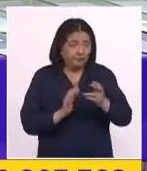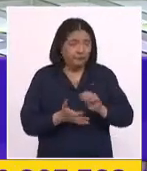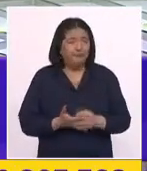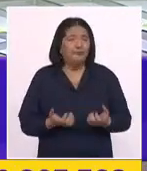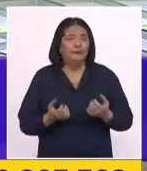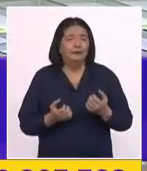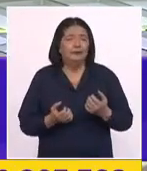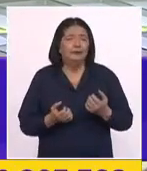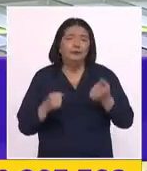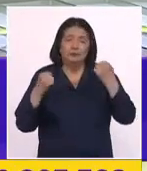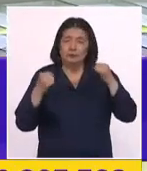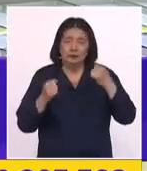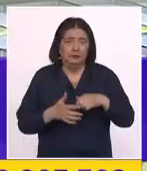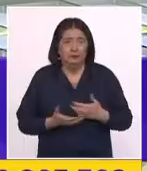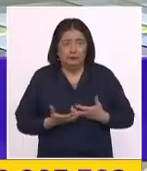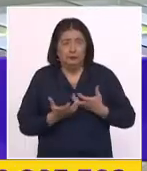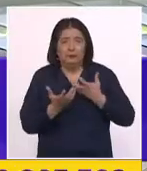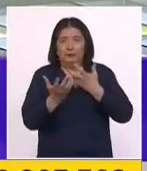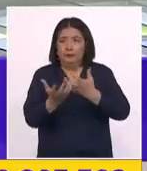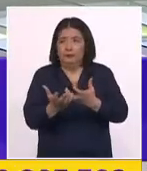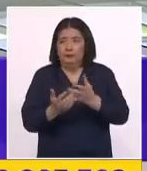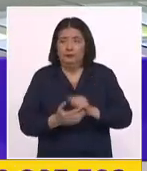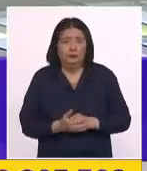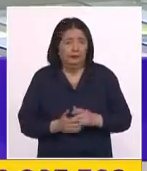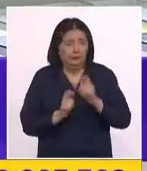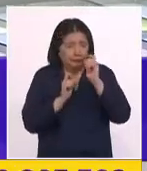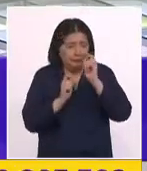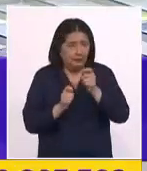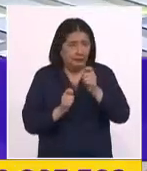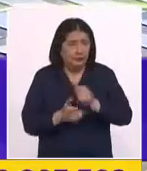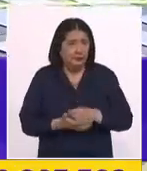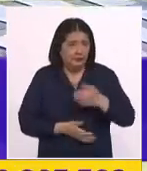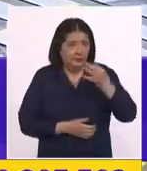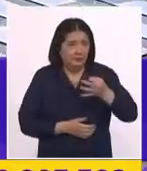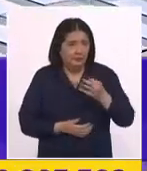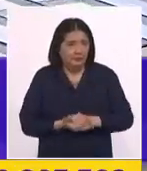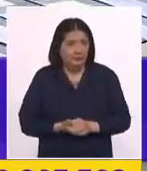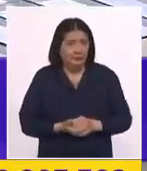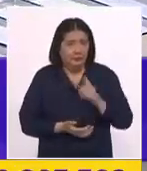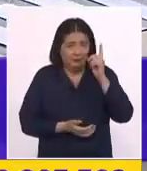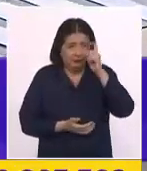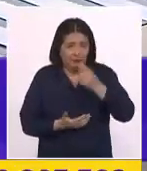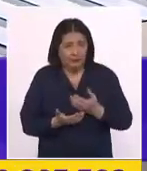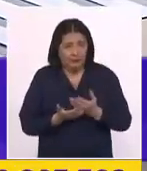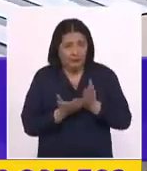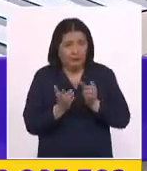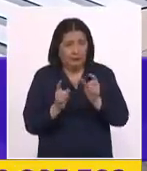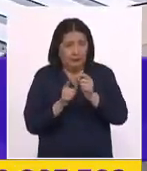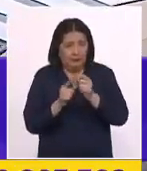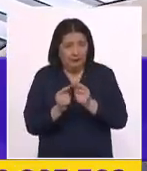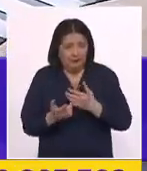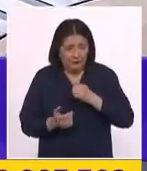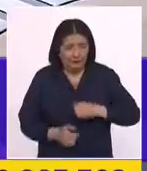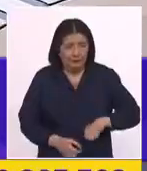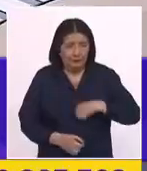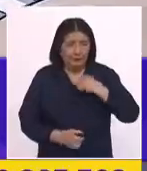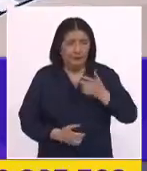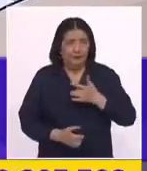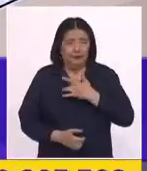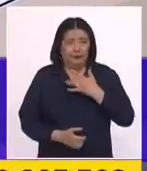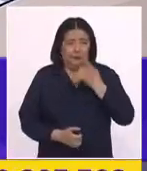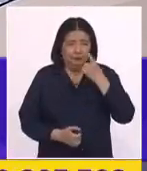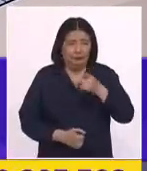Deportes también queremos hacer la entrega de este es un presente, la verdad que es muy difícil poner palabras de orgullo que sentimos por ti, por lo que